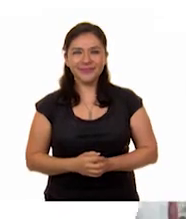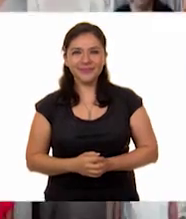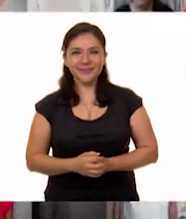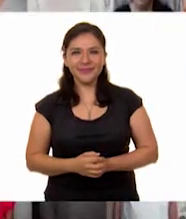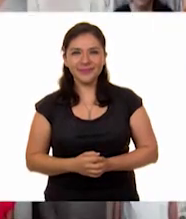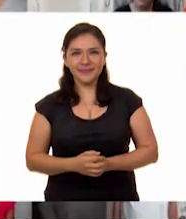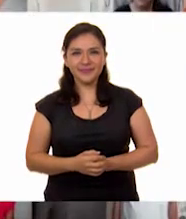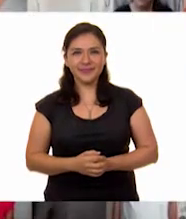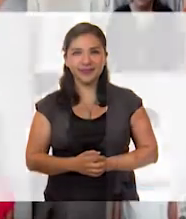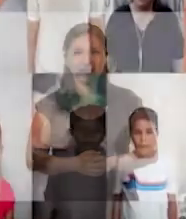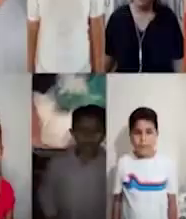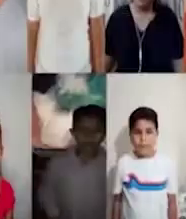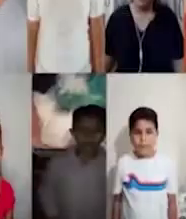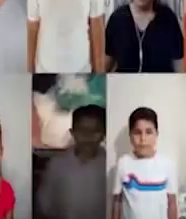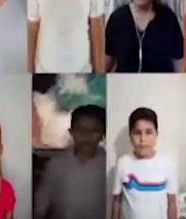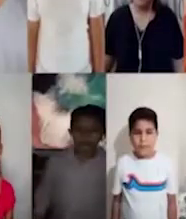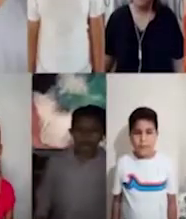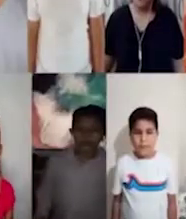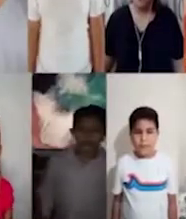aprendeencasa.sep.gov.mx.